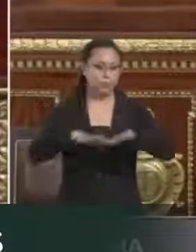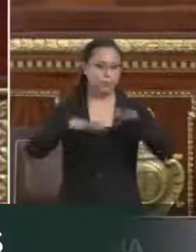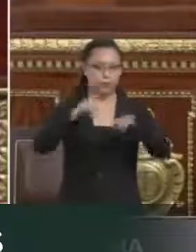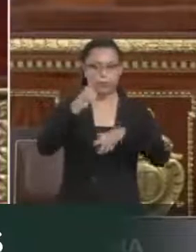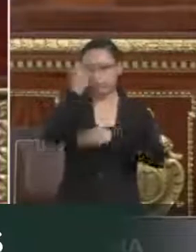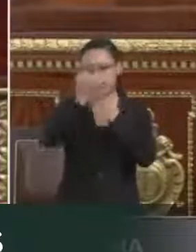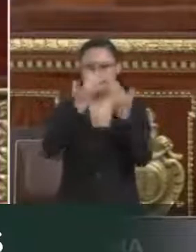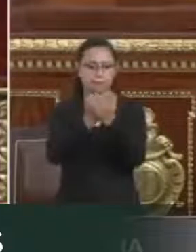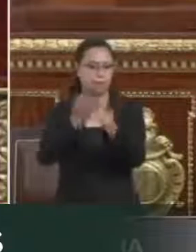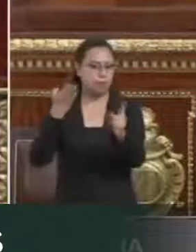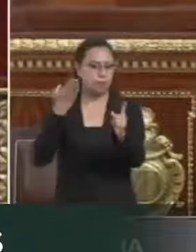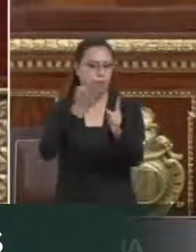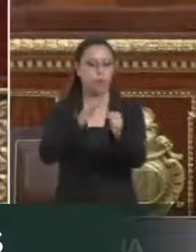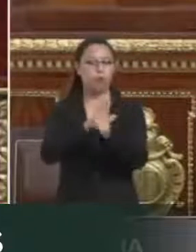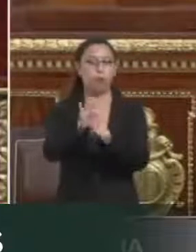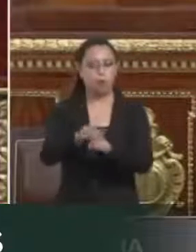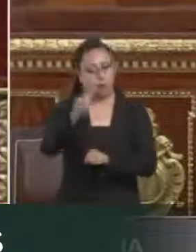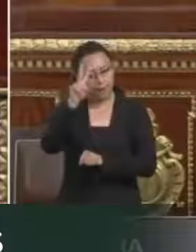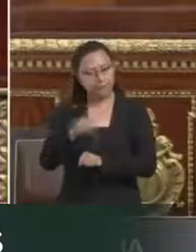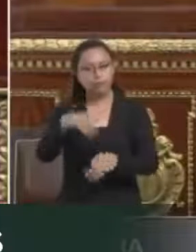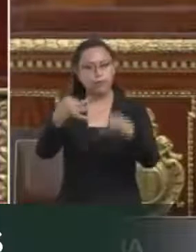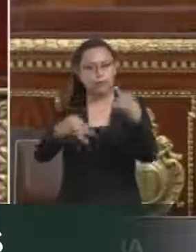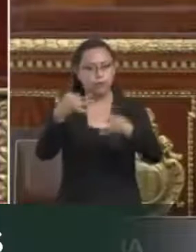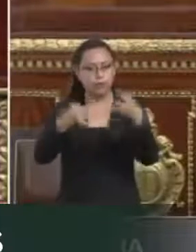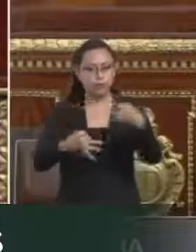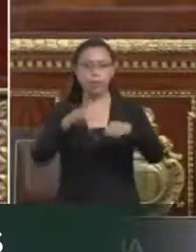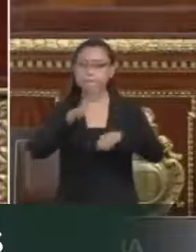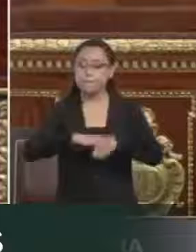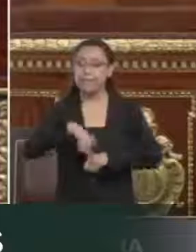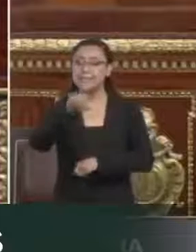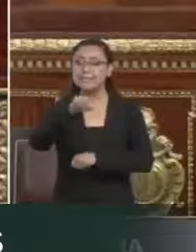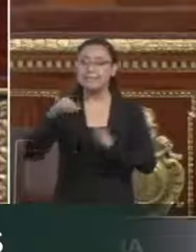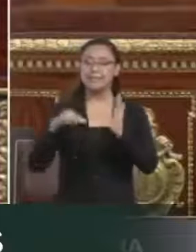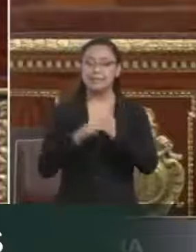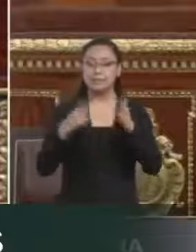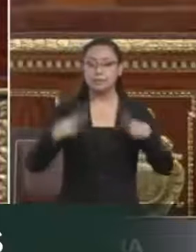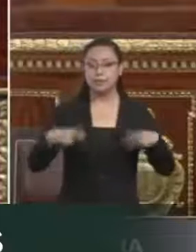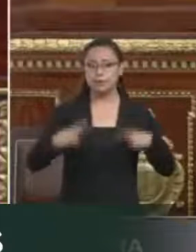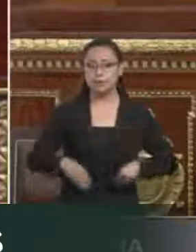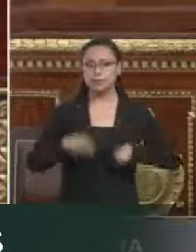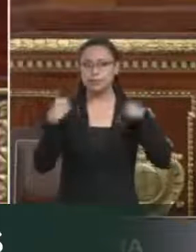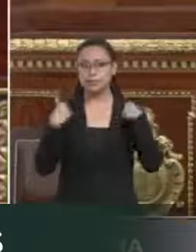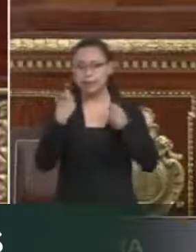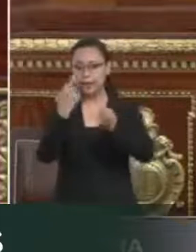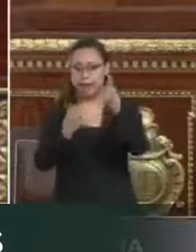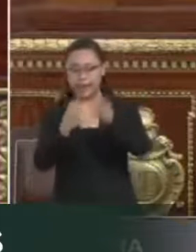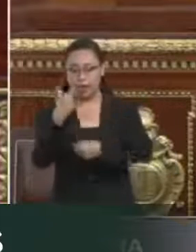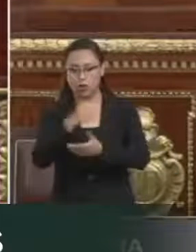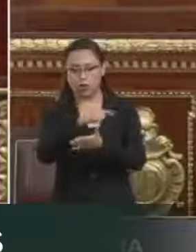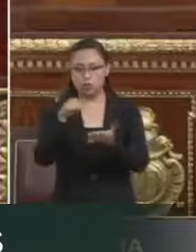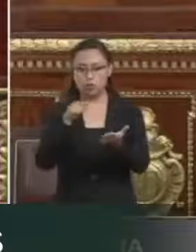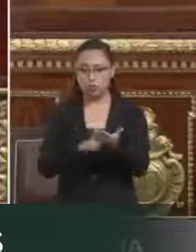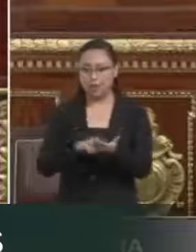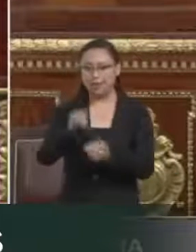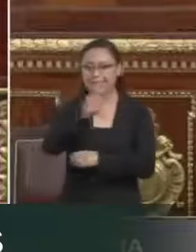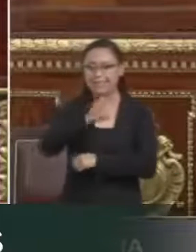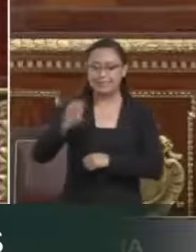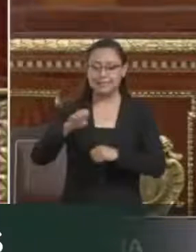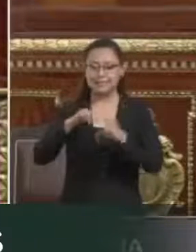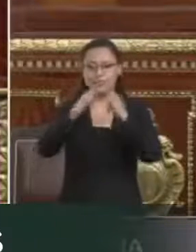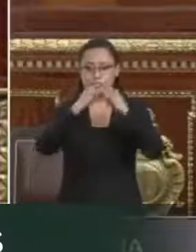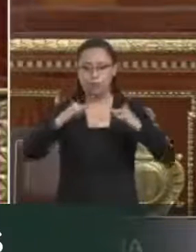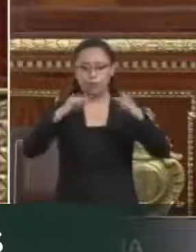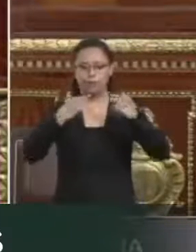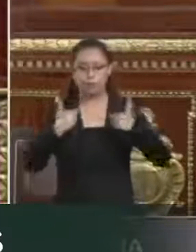Xochimilco, así como la Ley de Desarrollo Urbano del Distrito Federal y de los Programas Delegacionales de Desarrollo Urbano de Álvaro Obregón, Cuajimalpa de